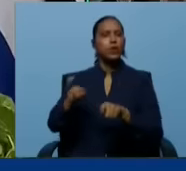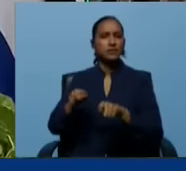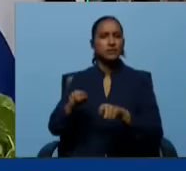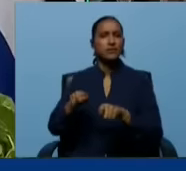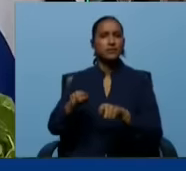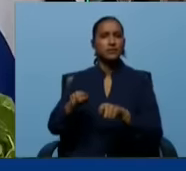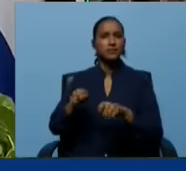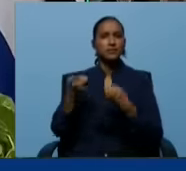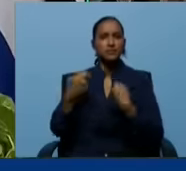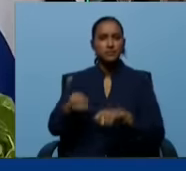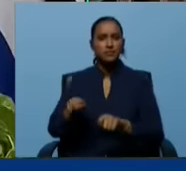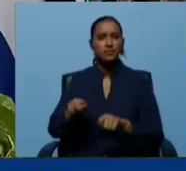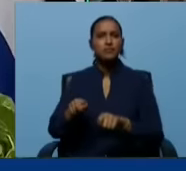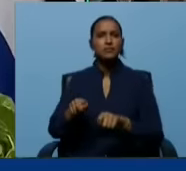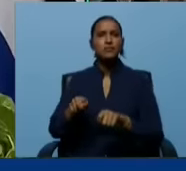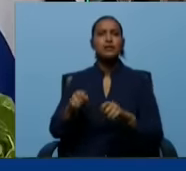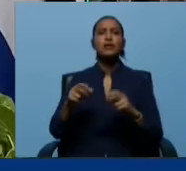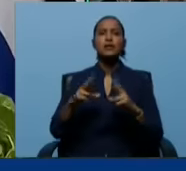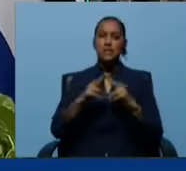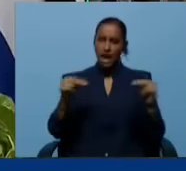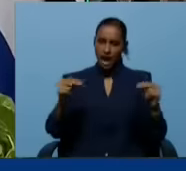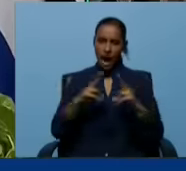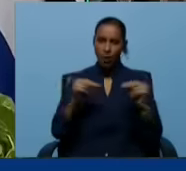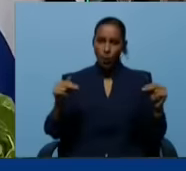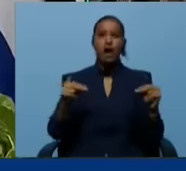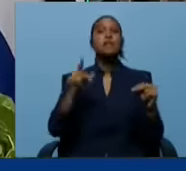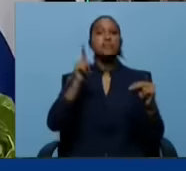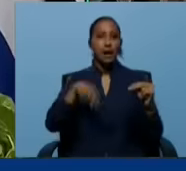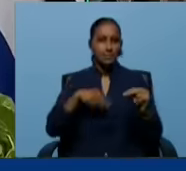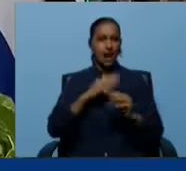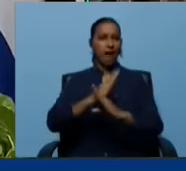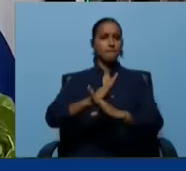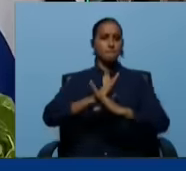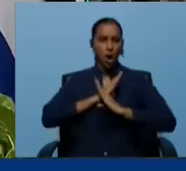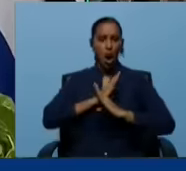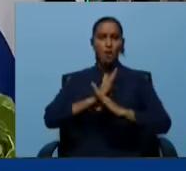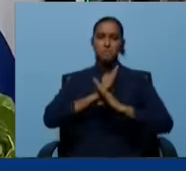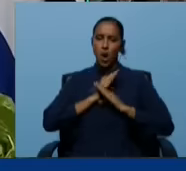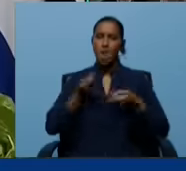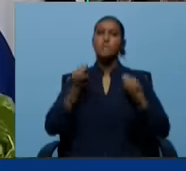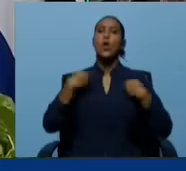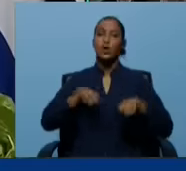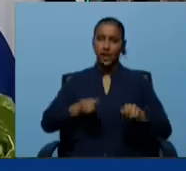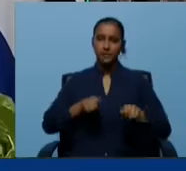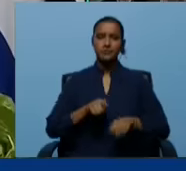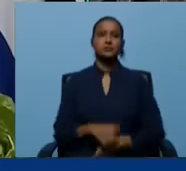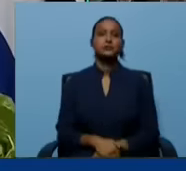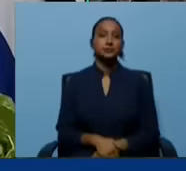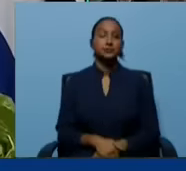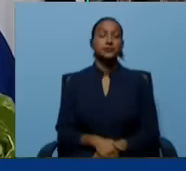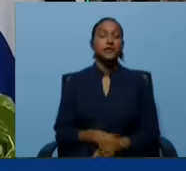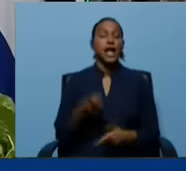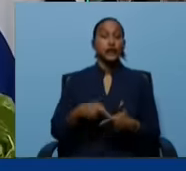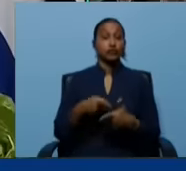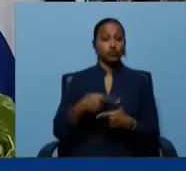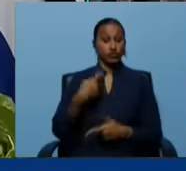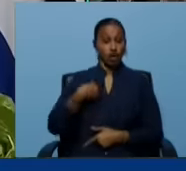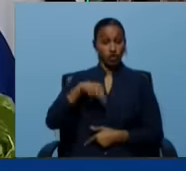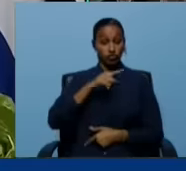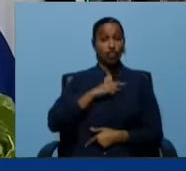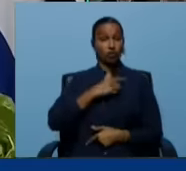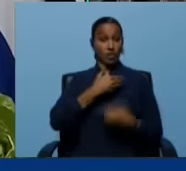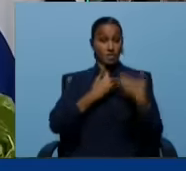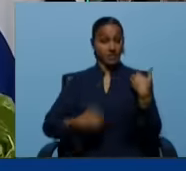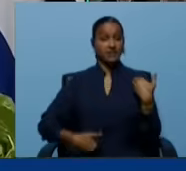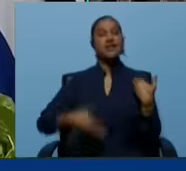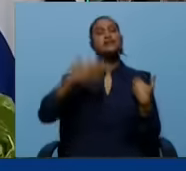con las que le aplican. Lo sabemos bien y lo entendemos a los